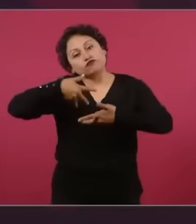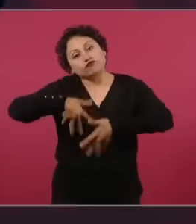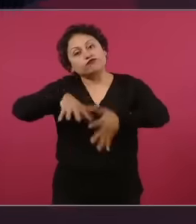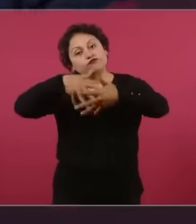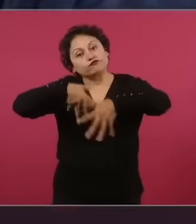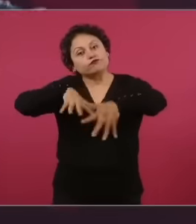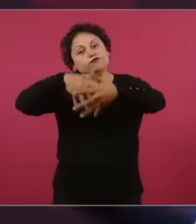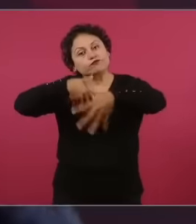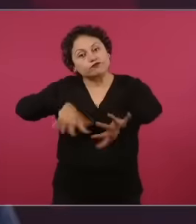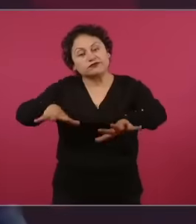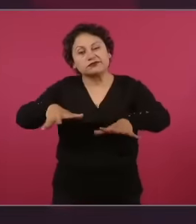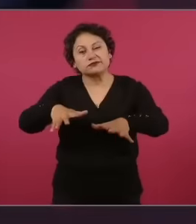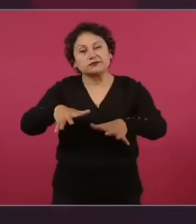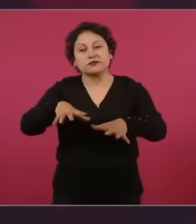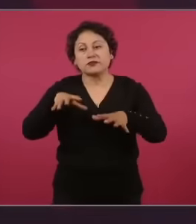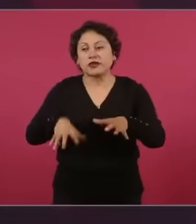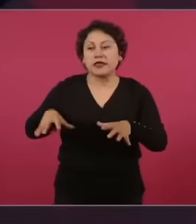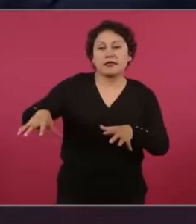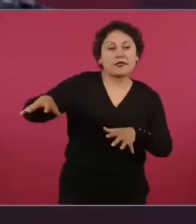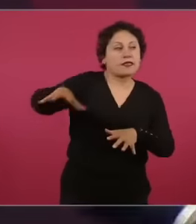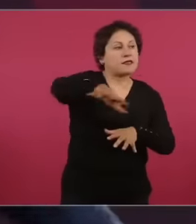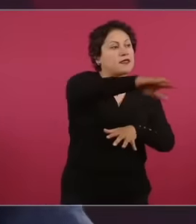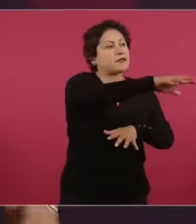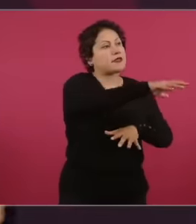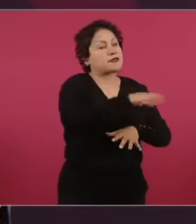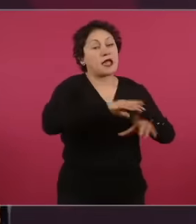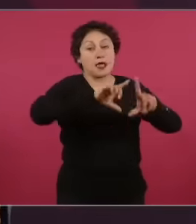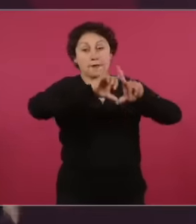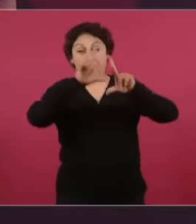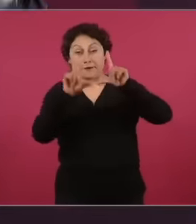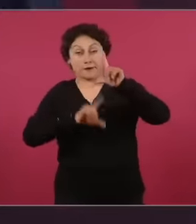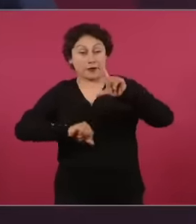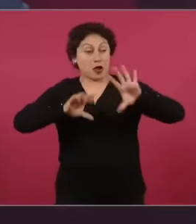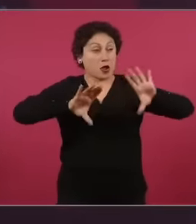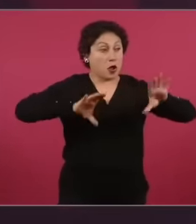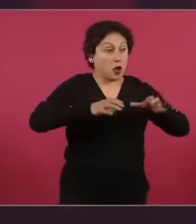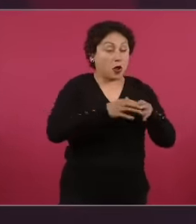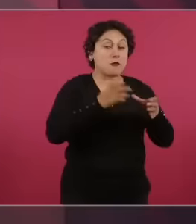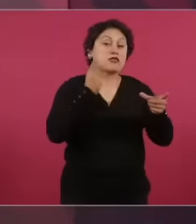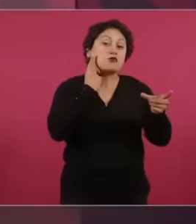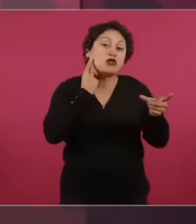las sedes, gran movilización, y no se pudo.